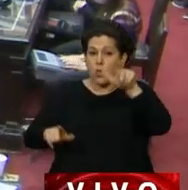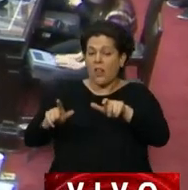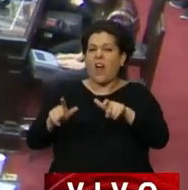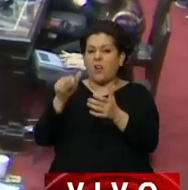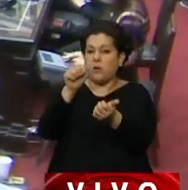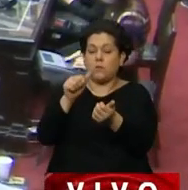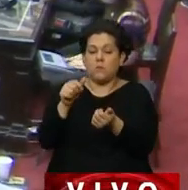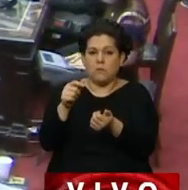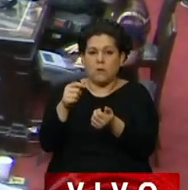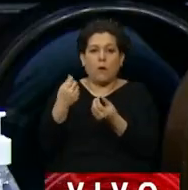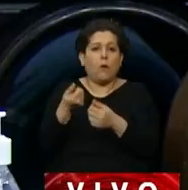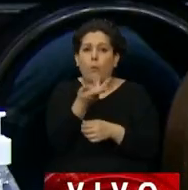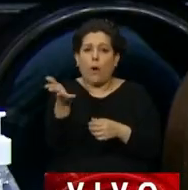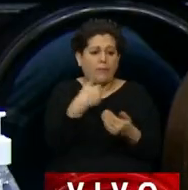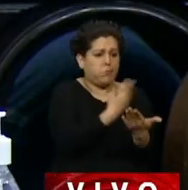47 millones.